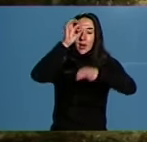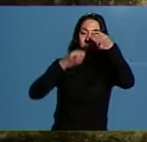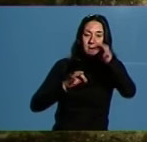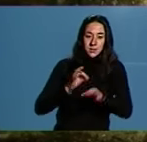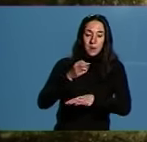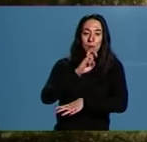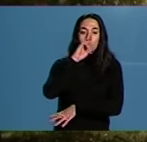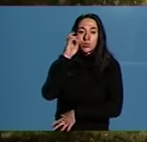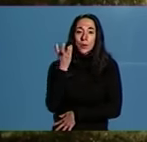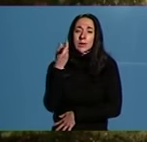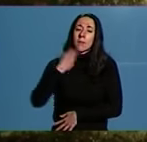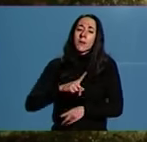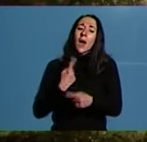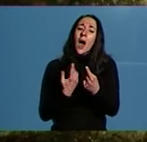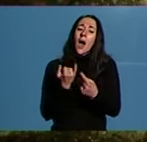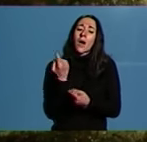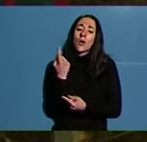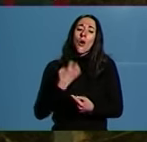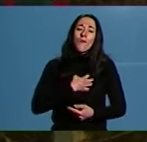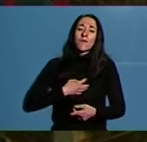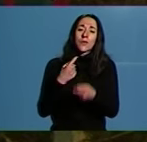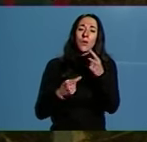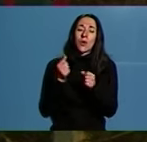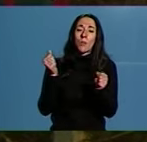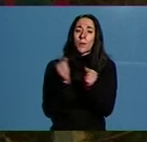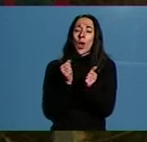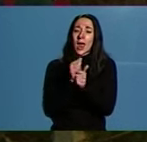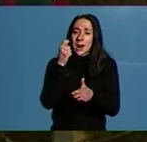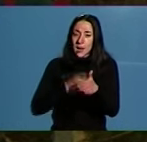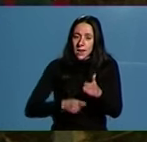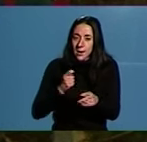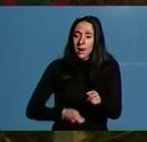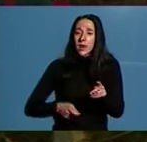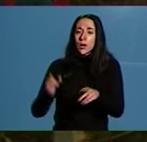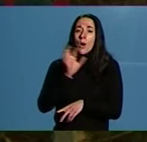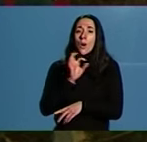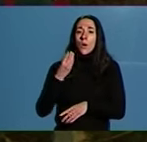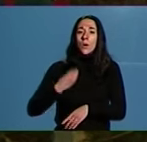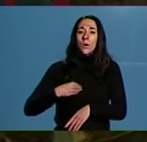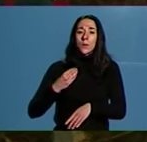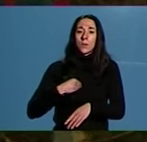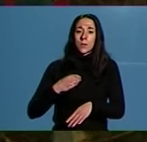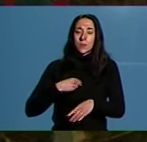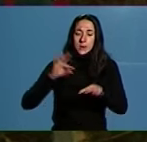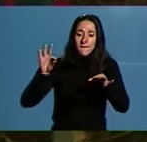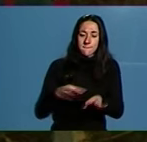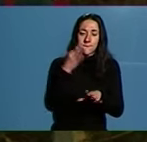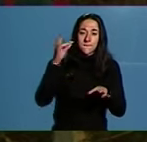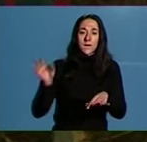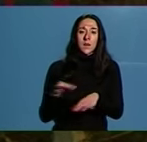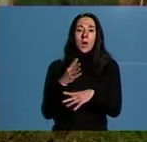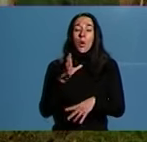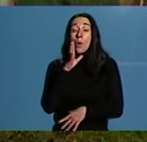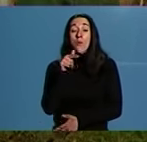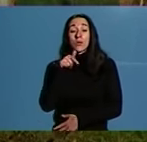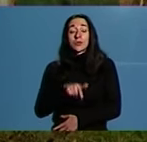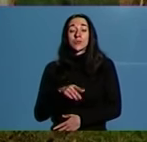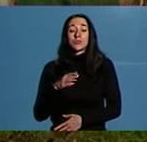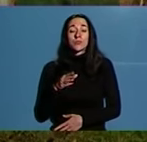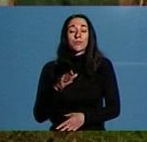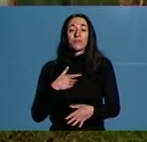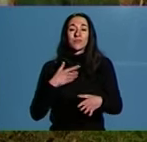e tamén algún oficio como é o ferreiro, ou como é o que está fiando, porque son